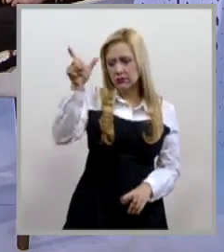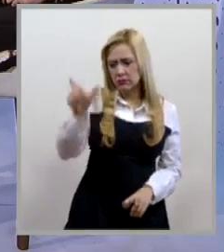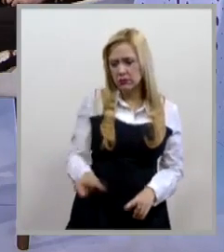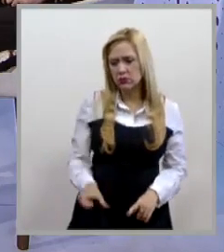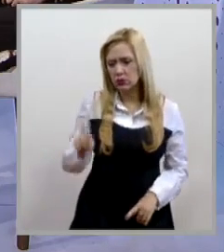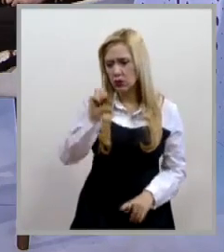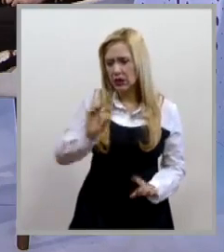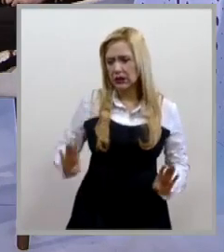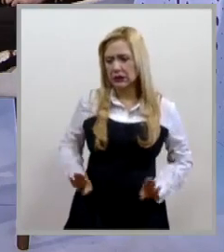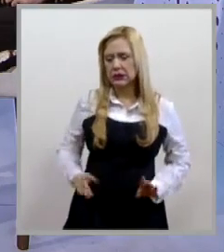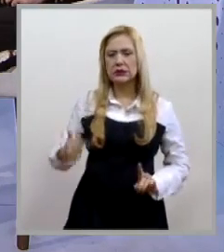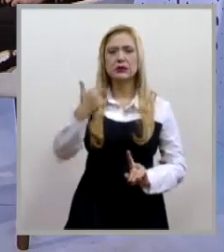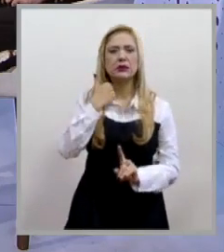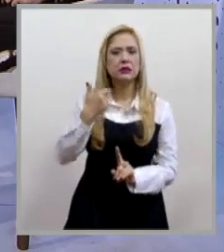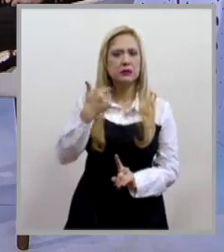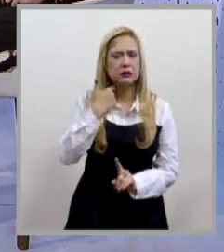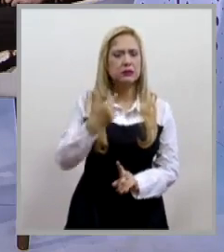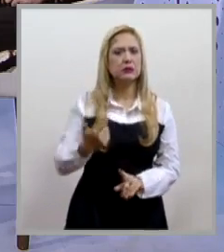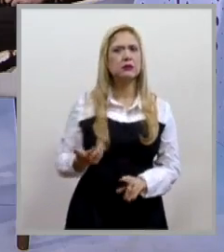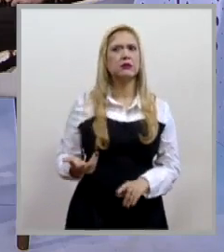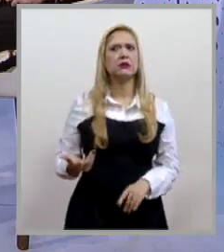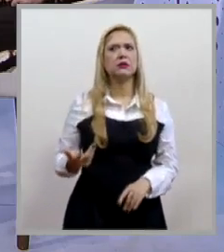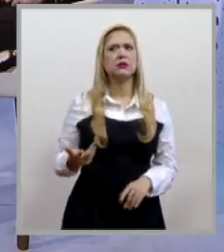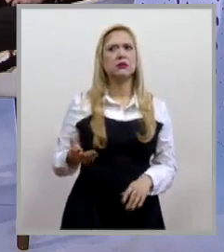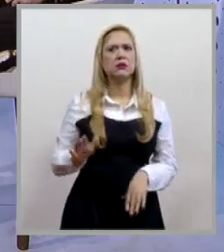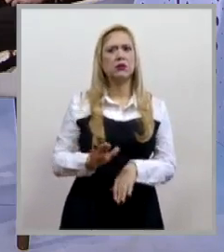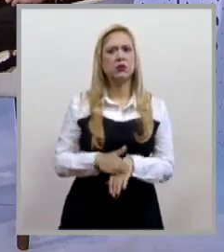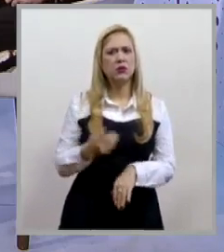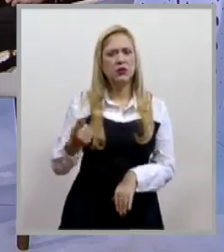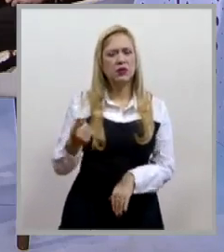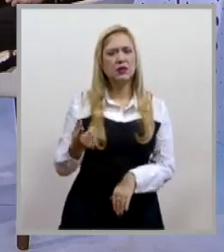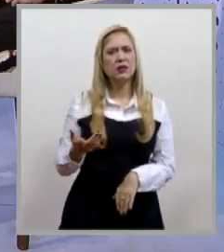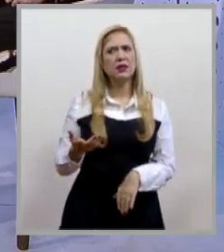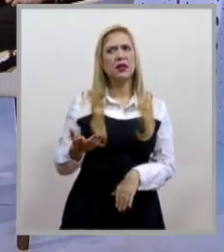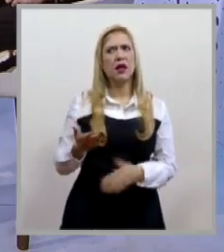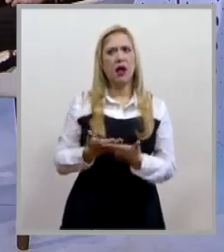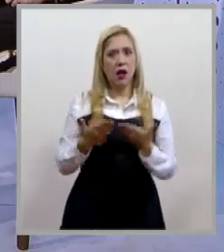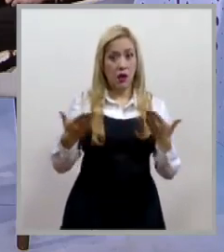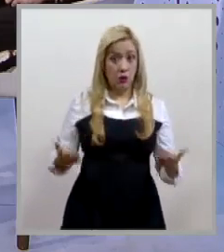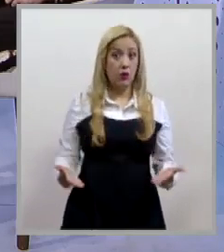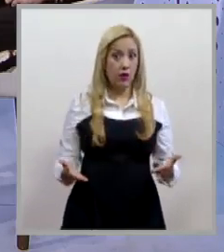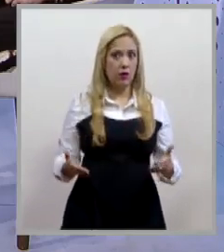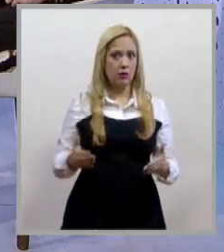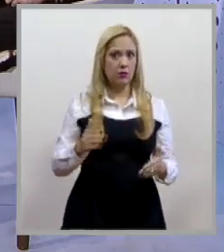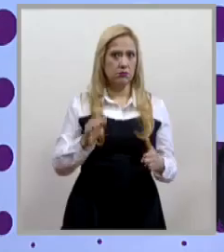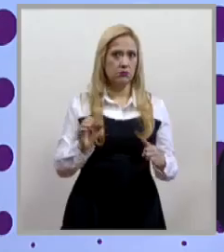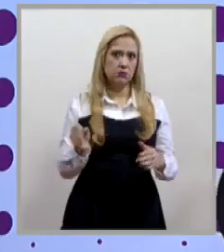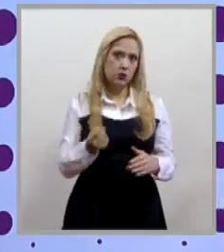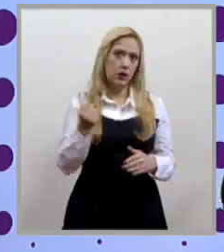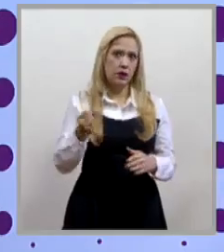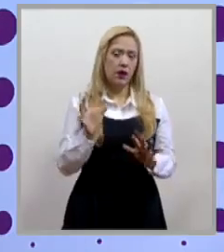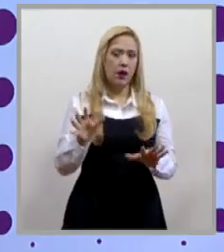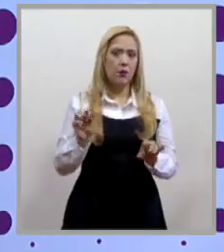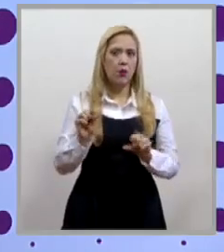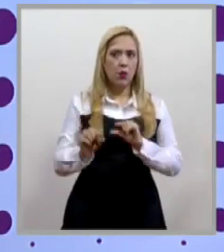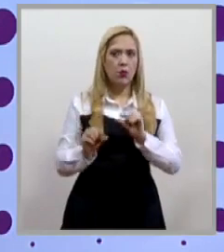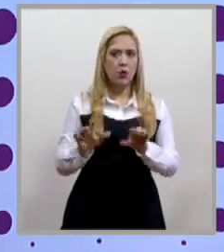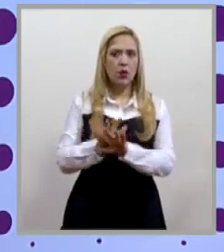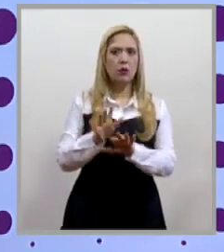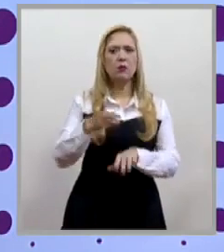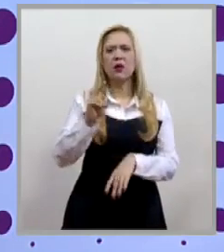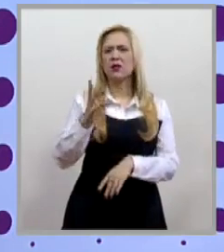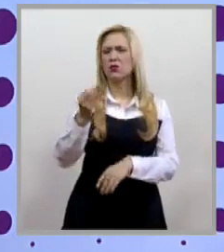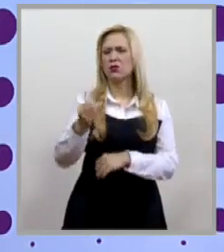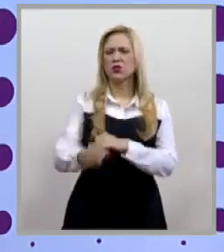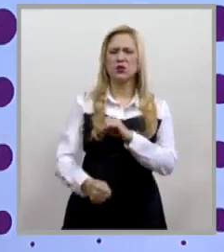género, las nociones de subordinación que afortunadamente empiezan a cambiar pero que han estado por cientos de años, ¿no? En